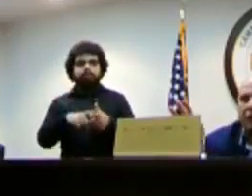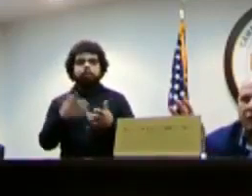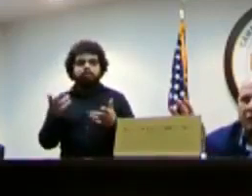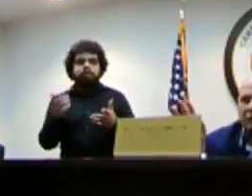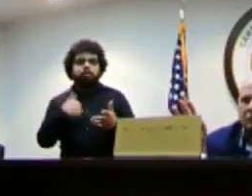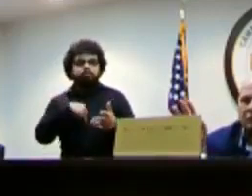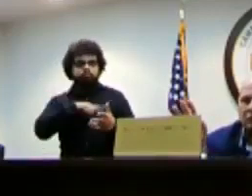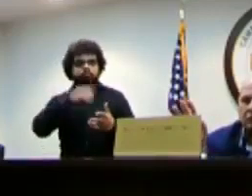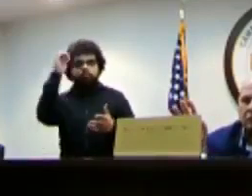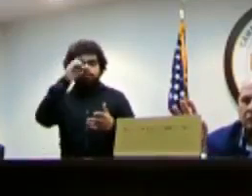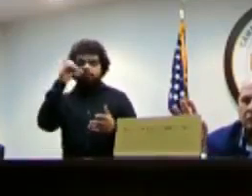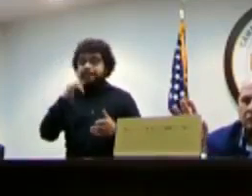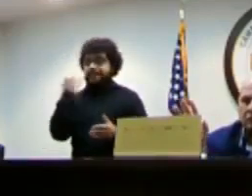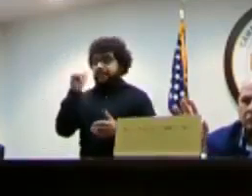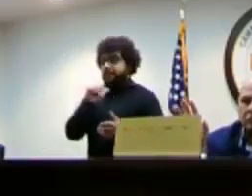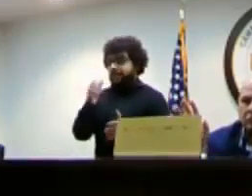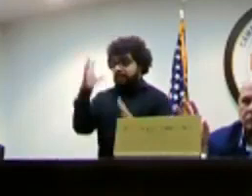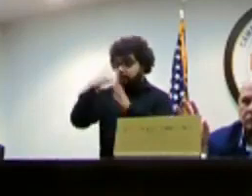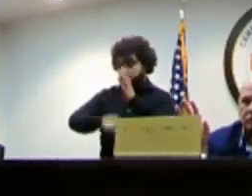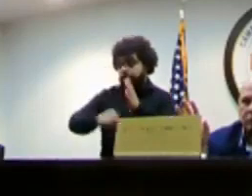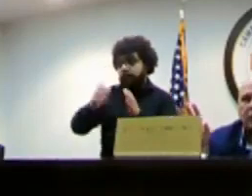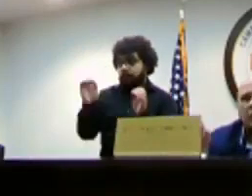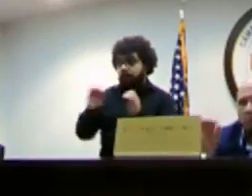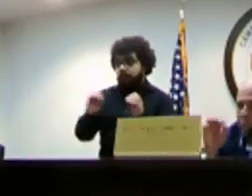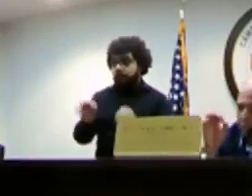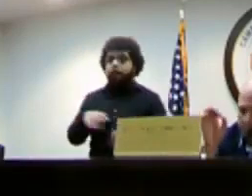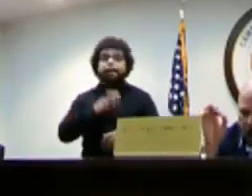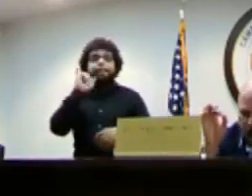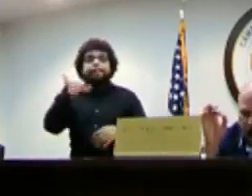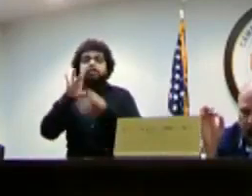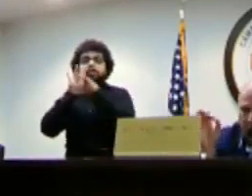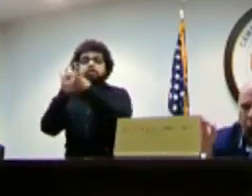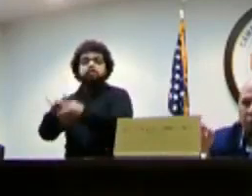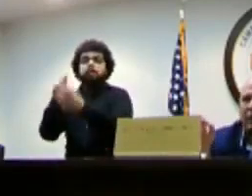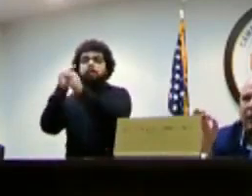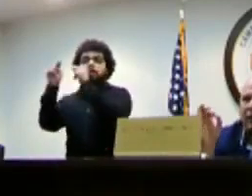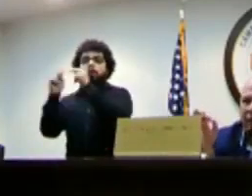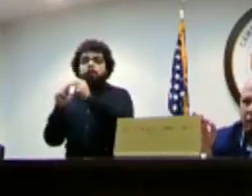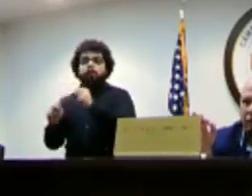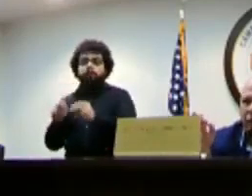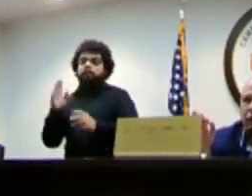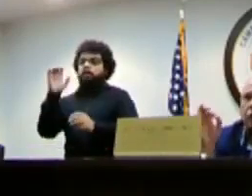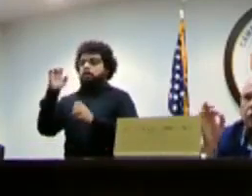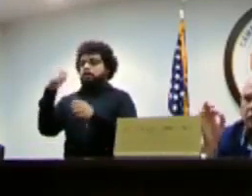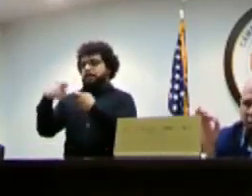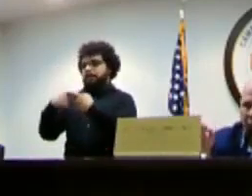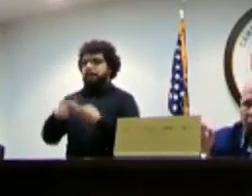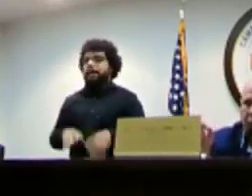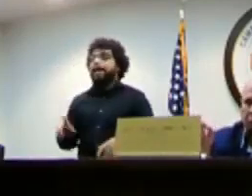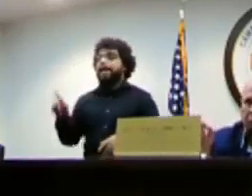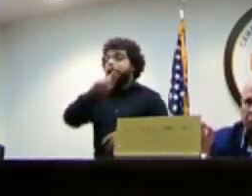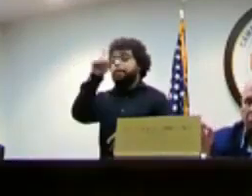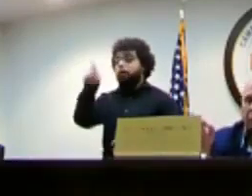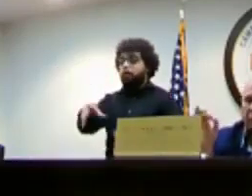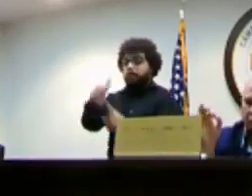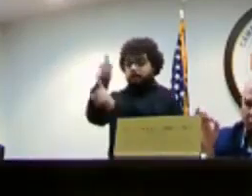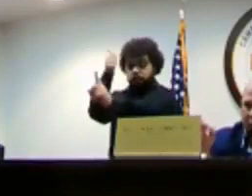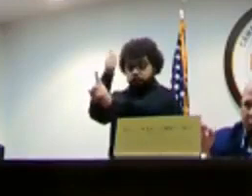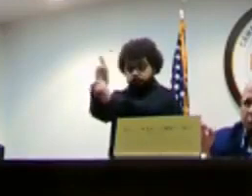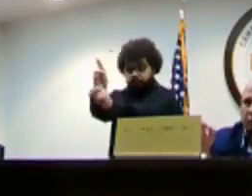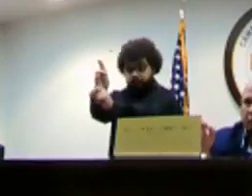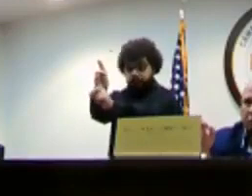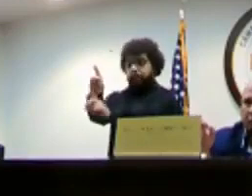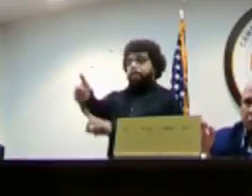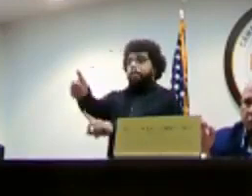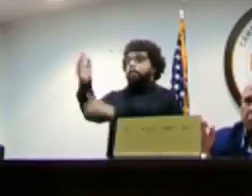pasa. Vuelvo, la factura como tal le compete al negociado, la estructura como tal. La pregunta es, si usted como presidente